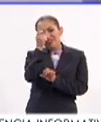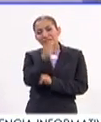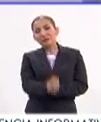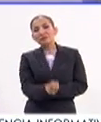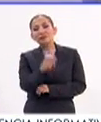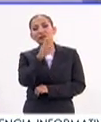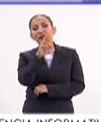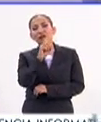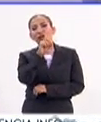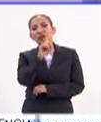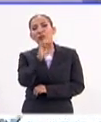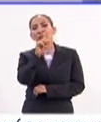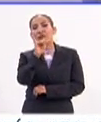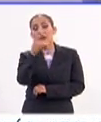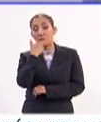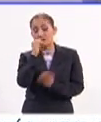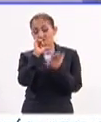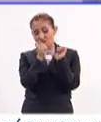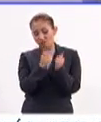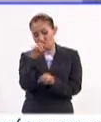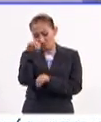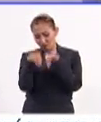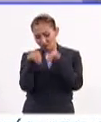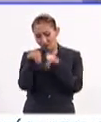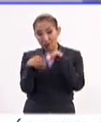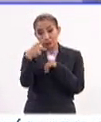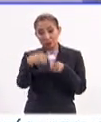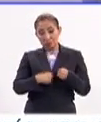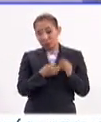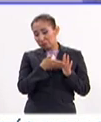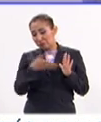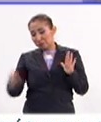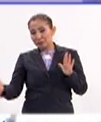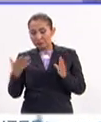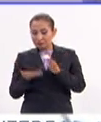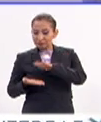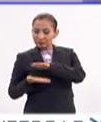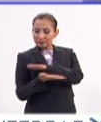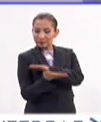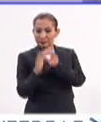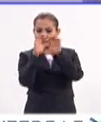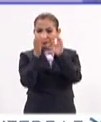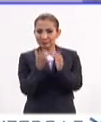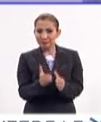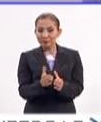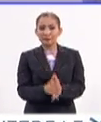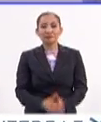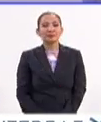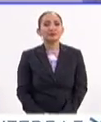conoceremos a Rodo Padilla, un artesano que ha dedicado gran parte de su vida al horneado de arcilla.